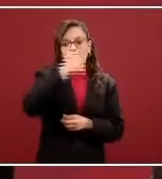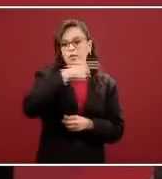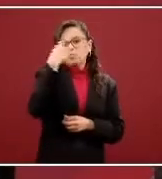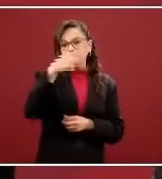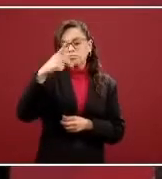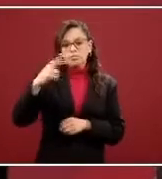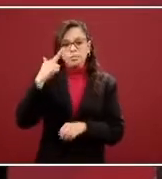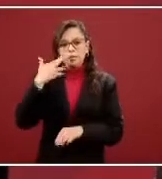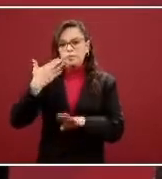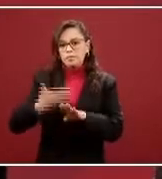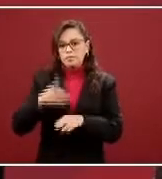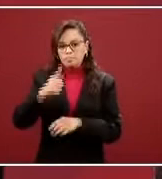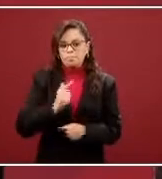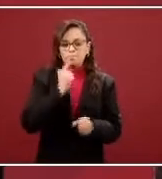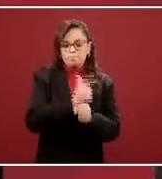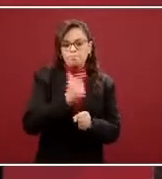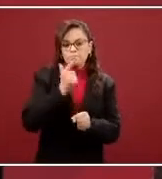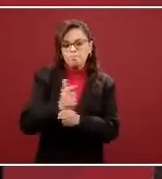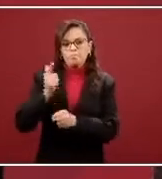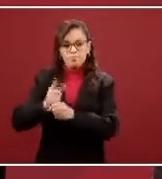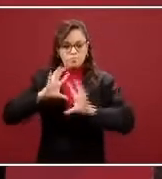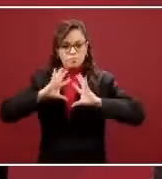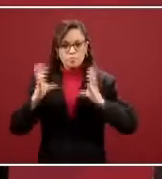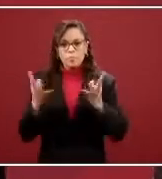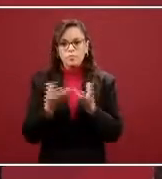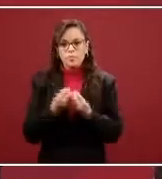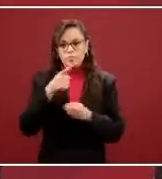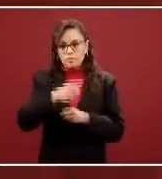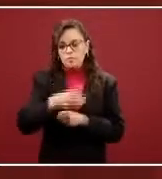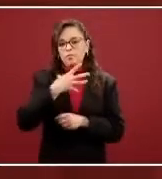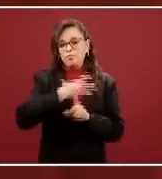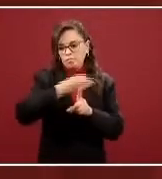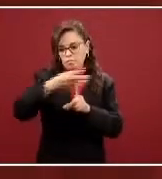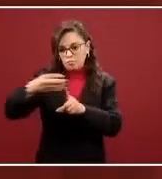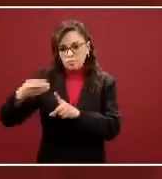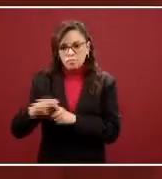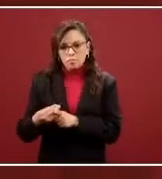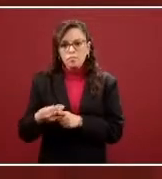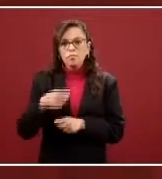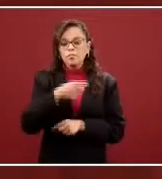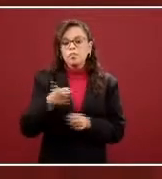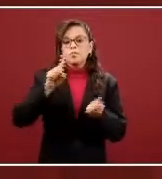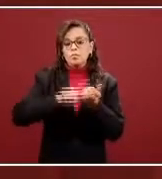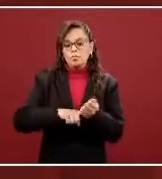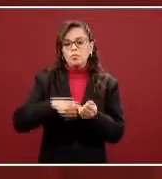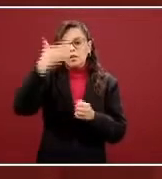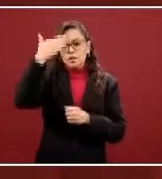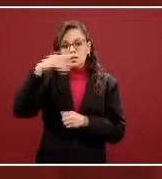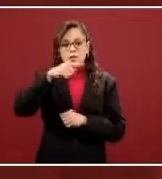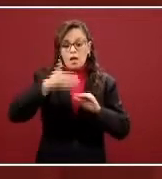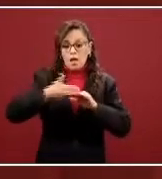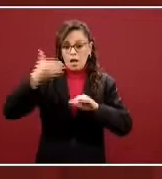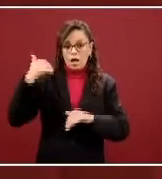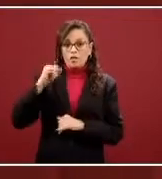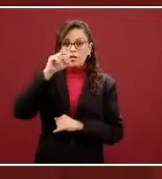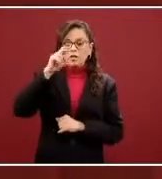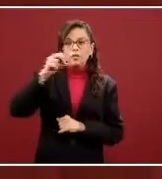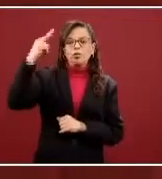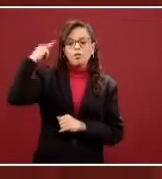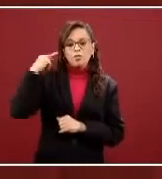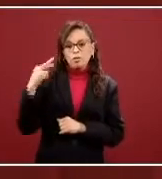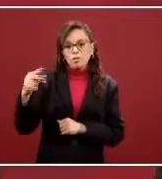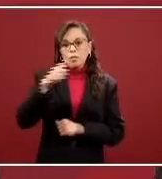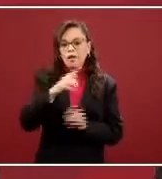la identificación de la totalidad de los contactos, los antecedentes de viaje o no de estos contactos y la integración de